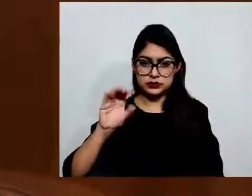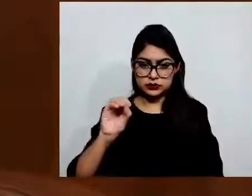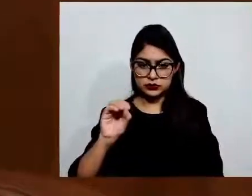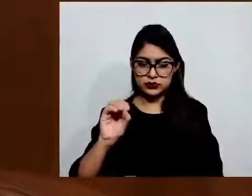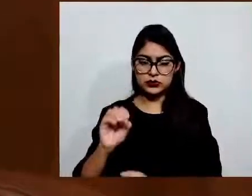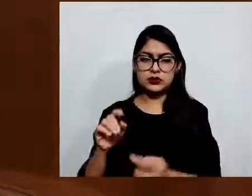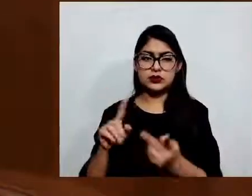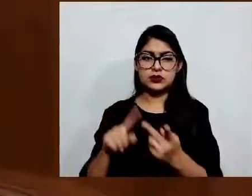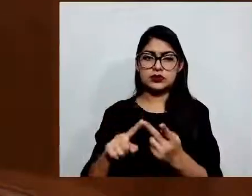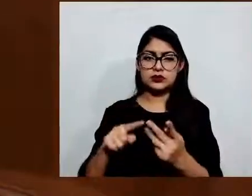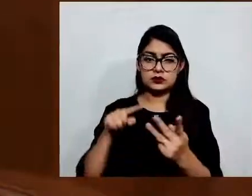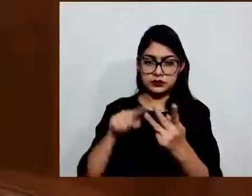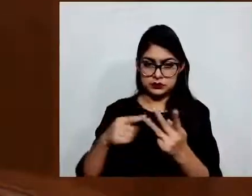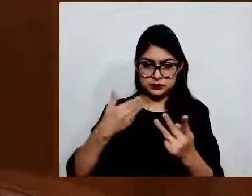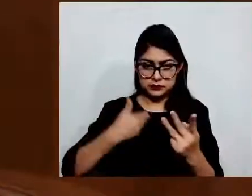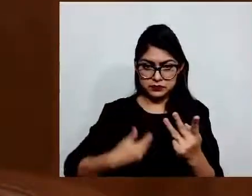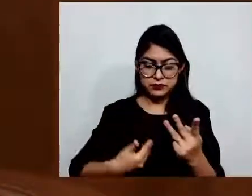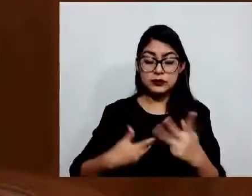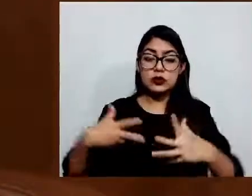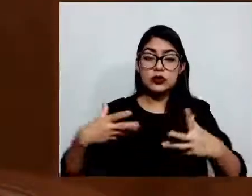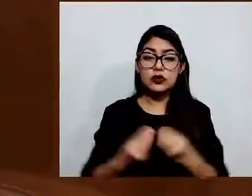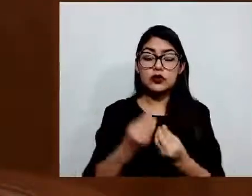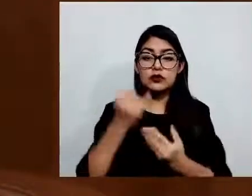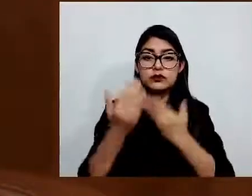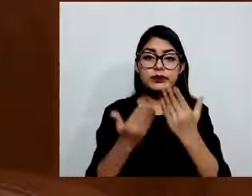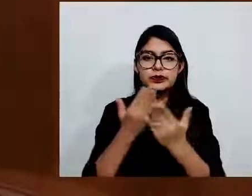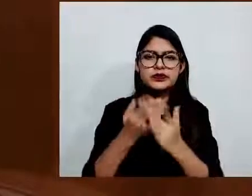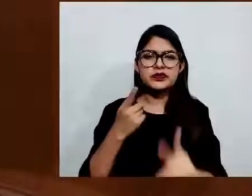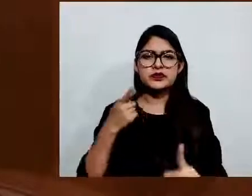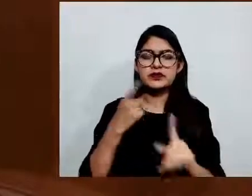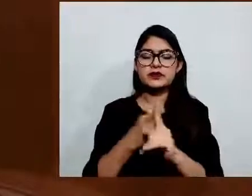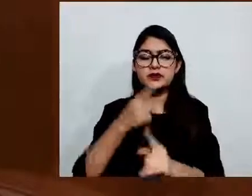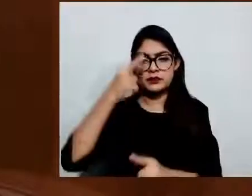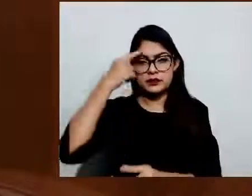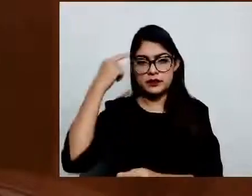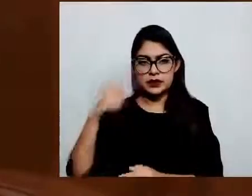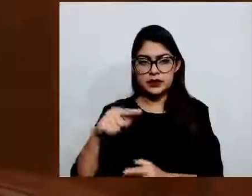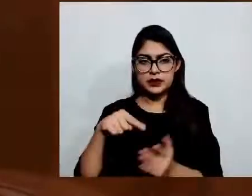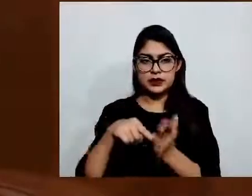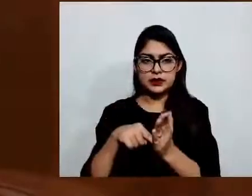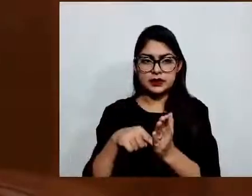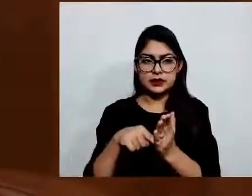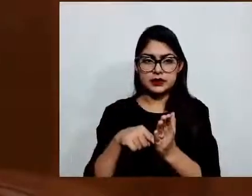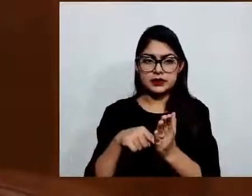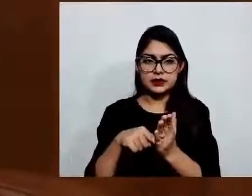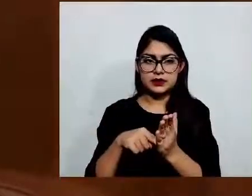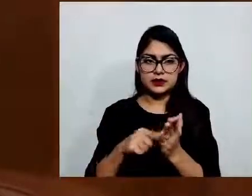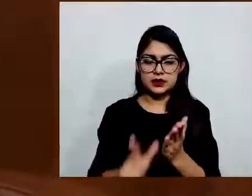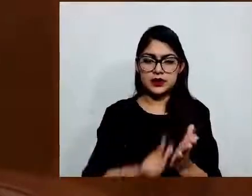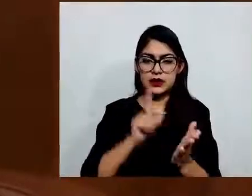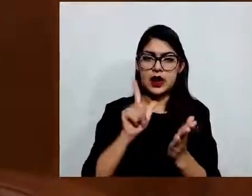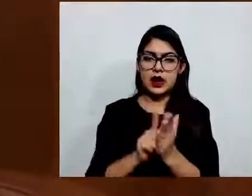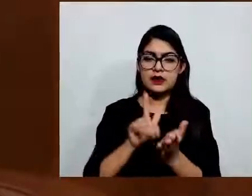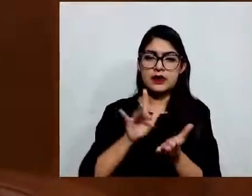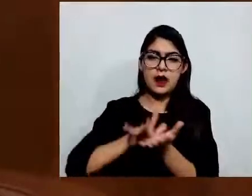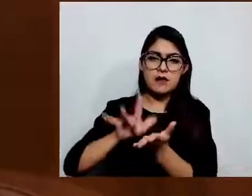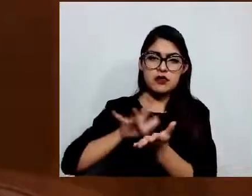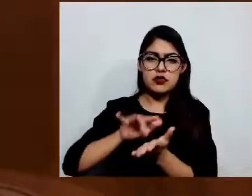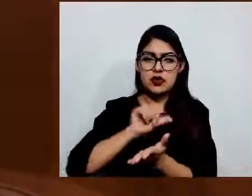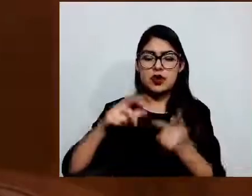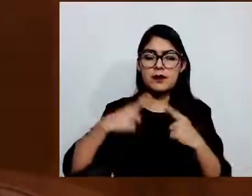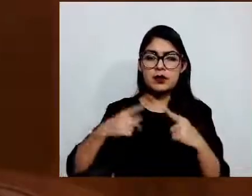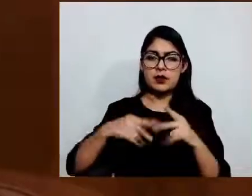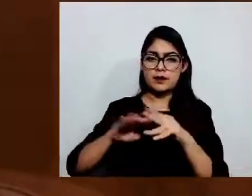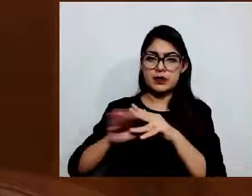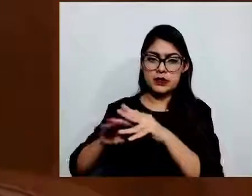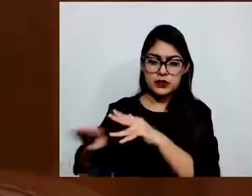con proyecto de decreto por el que se reforma la Ley de Apoyo a Migrantes del Estado de México para la generación de